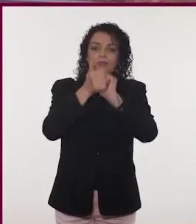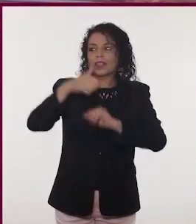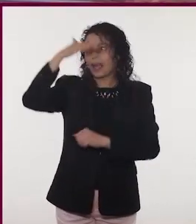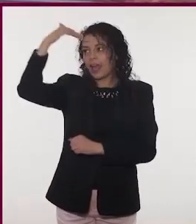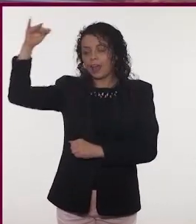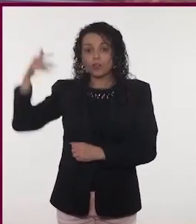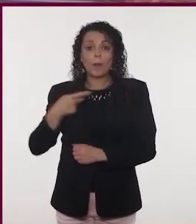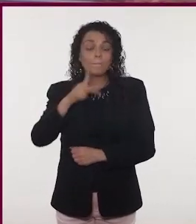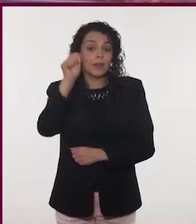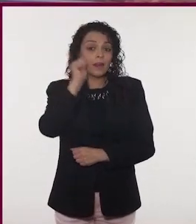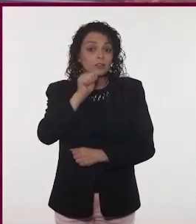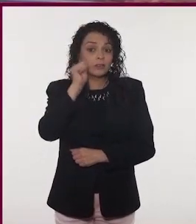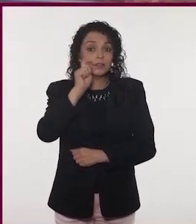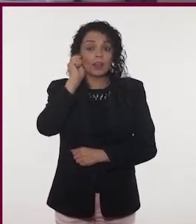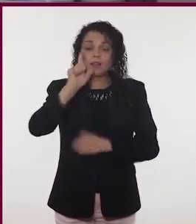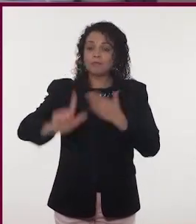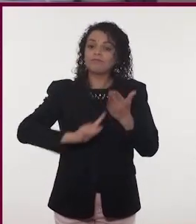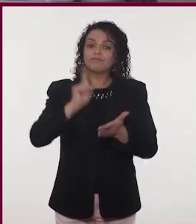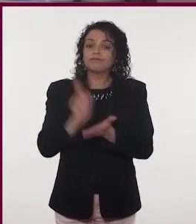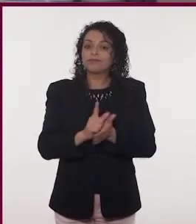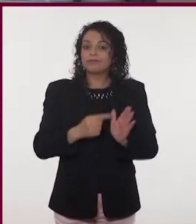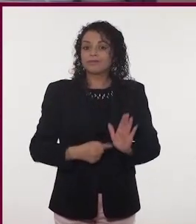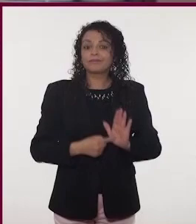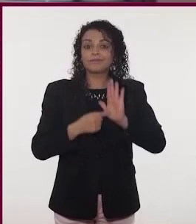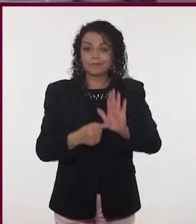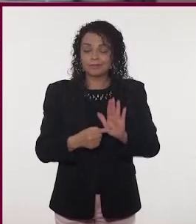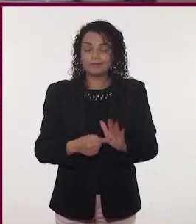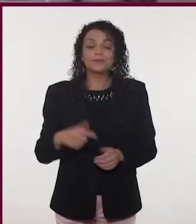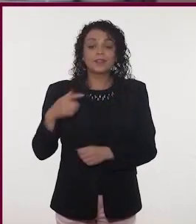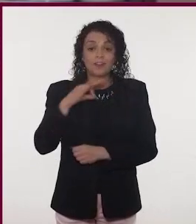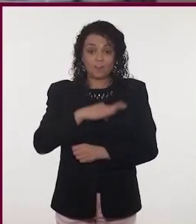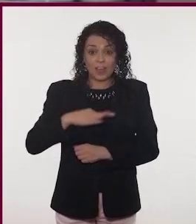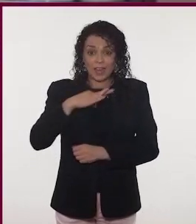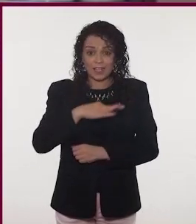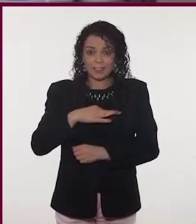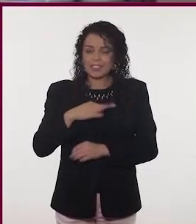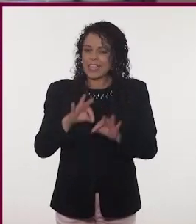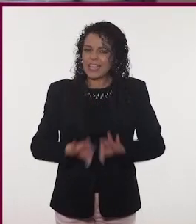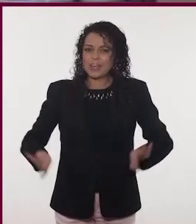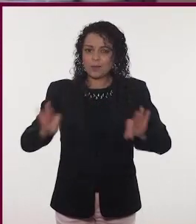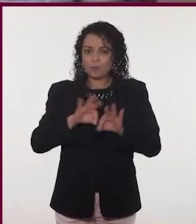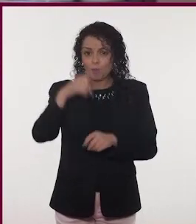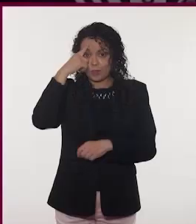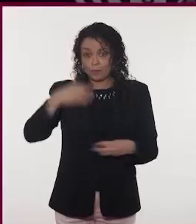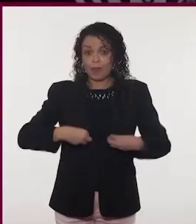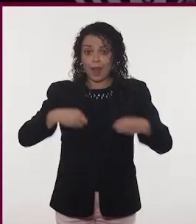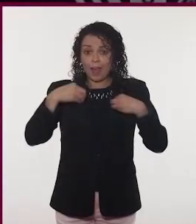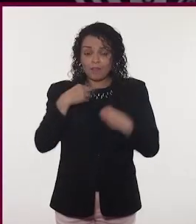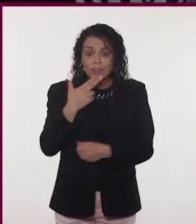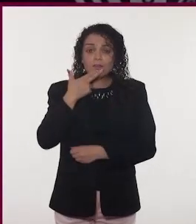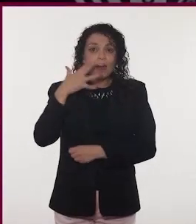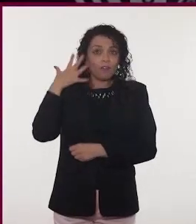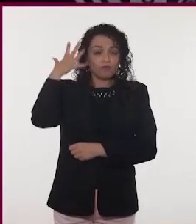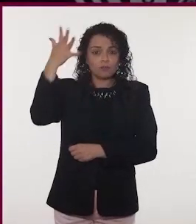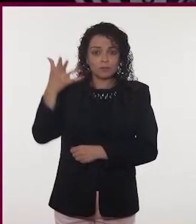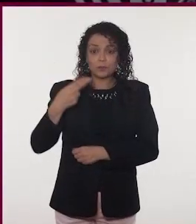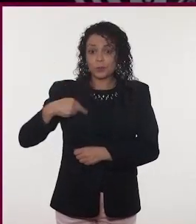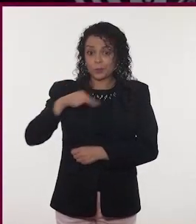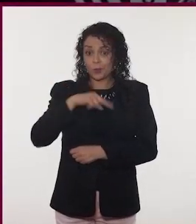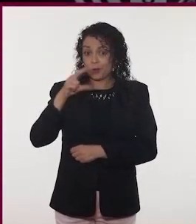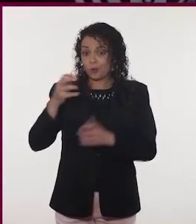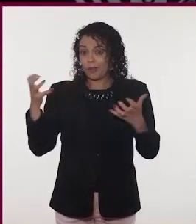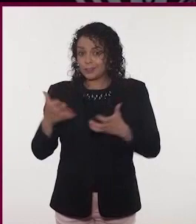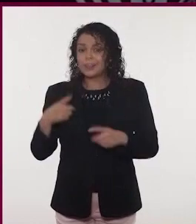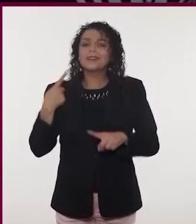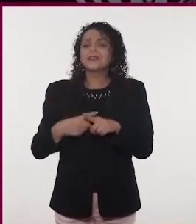una cosa siempre será ley. La felicidad es la clave, sobre todo para la vida productiva. Si no lo hacemos nosotras,